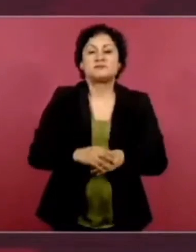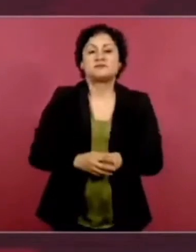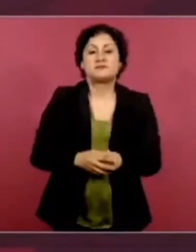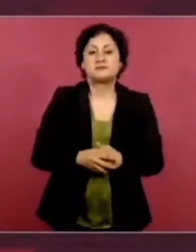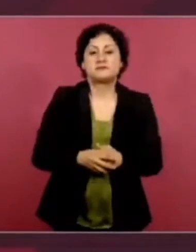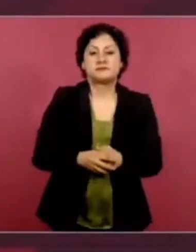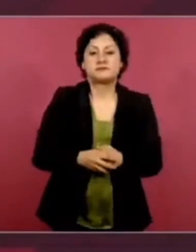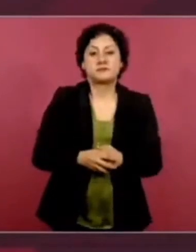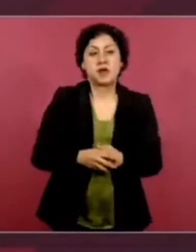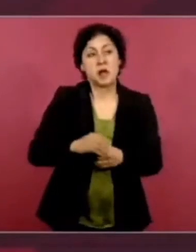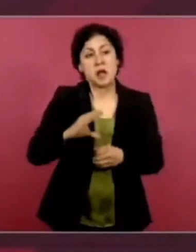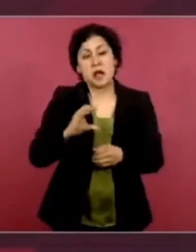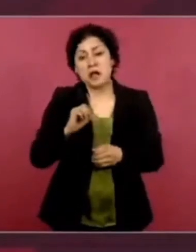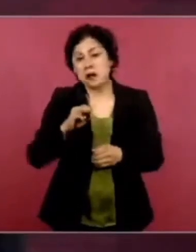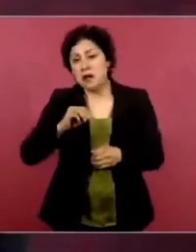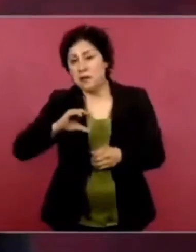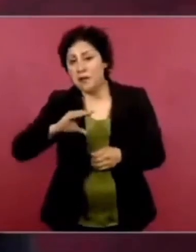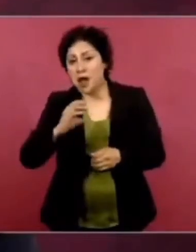Manuel Camacho,